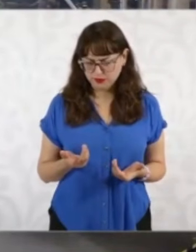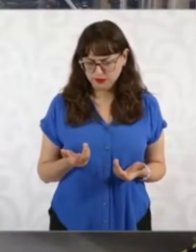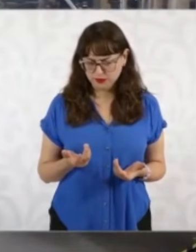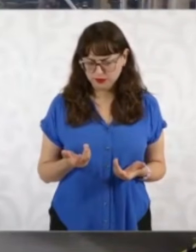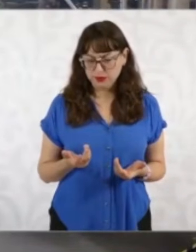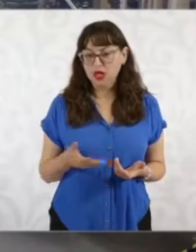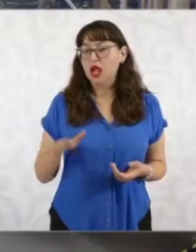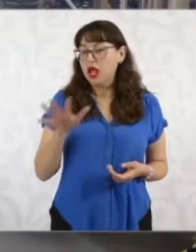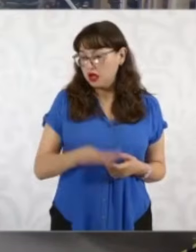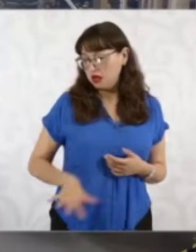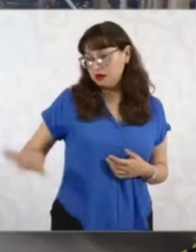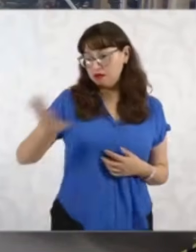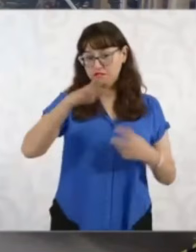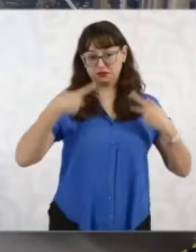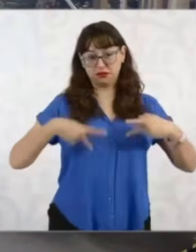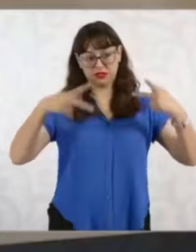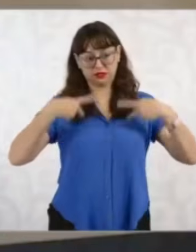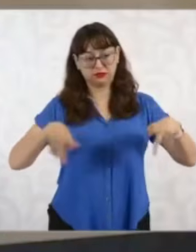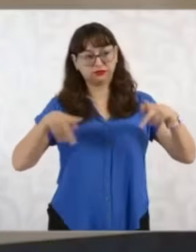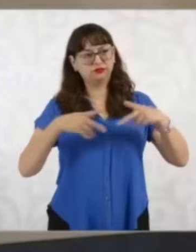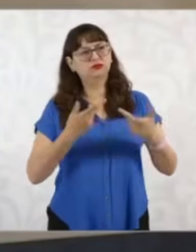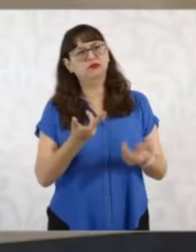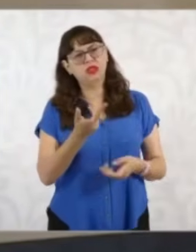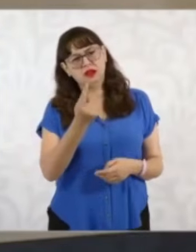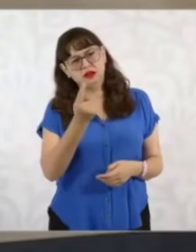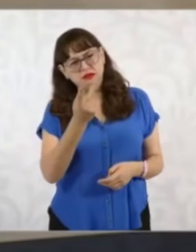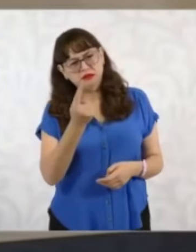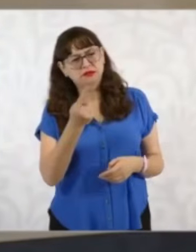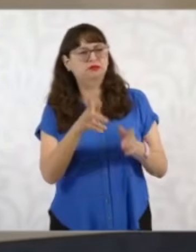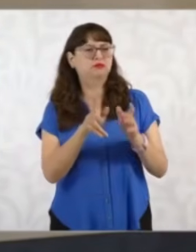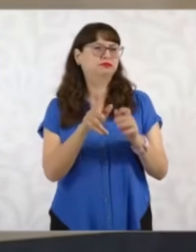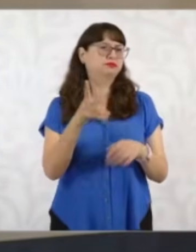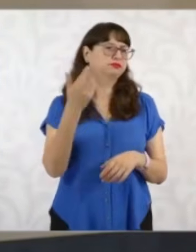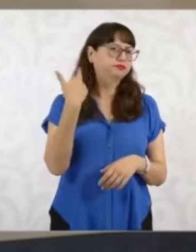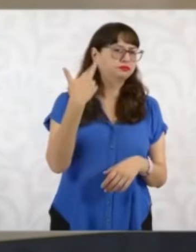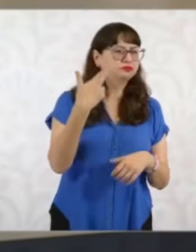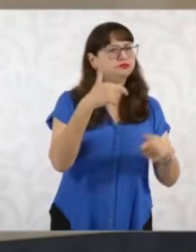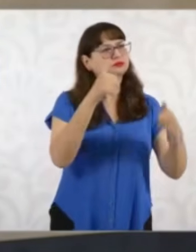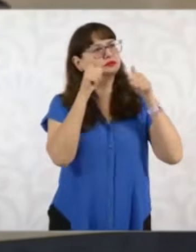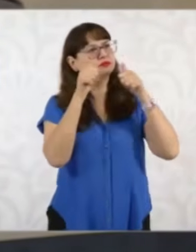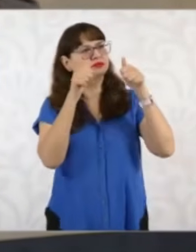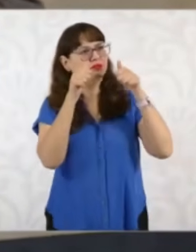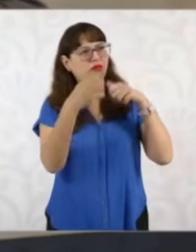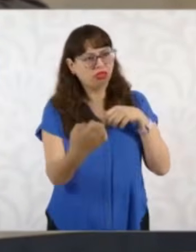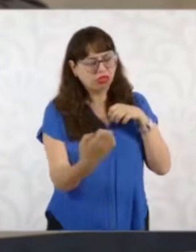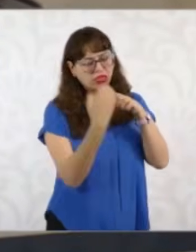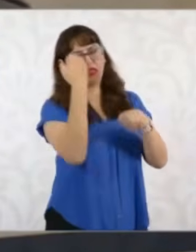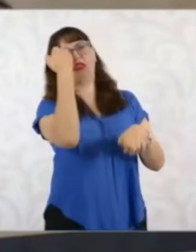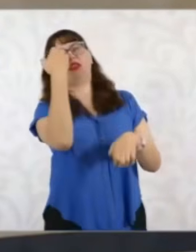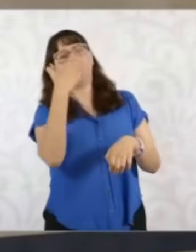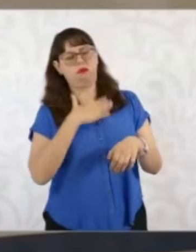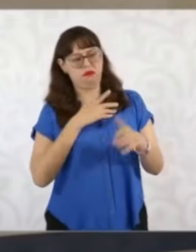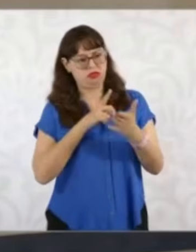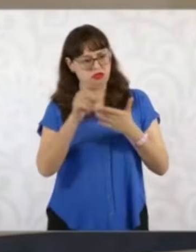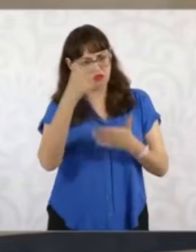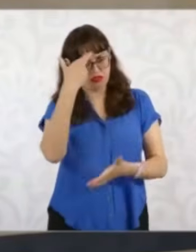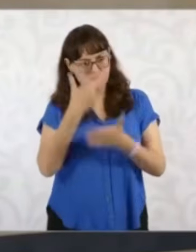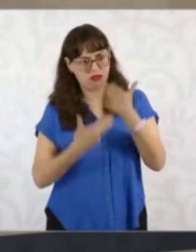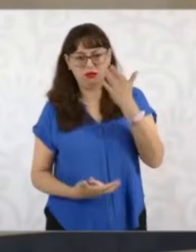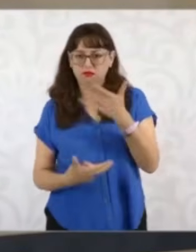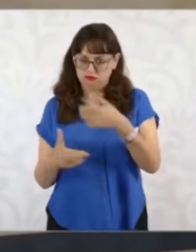las audiencias. Usted ya se ha expresado suficiente, pero quisiera yo comentarle, entrar en una reflexión,